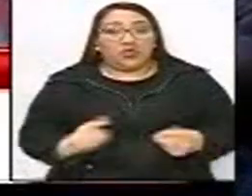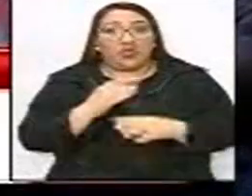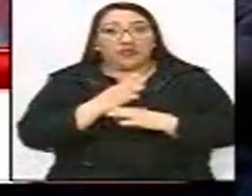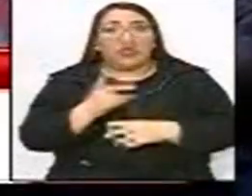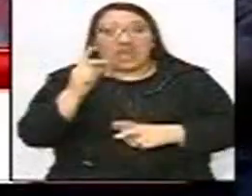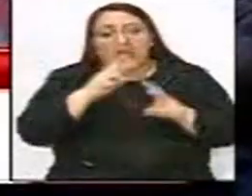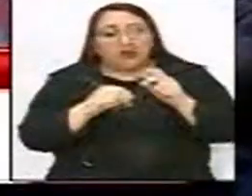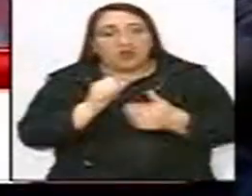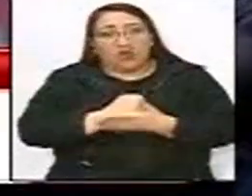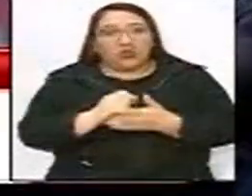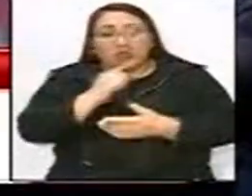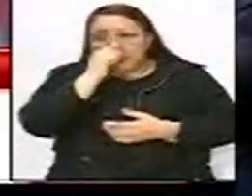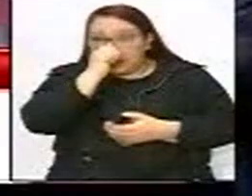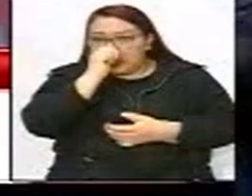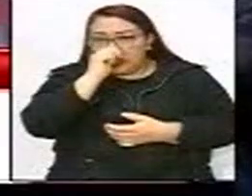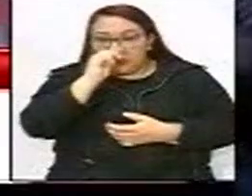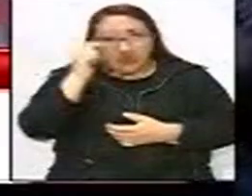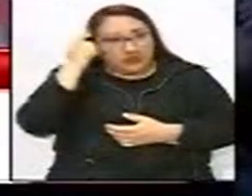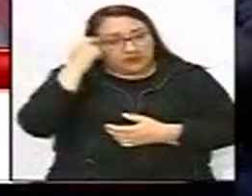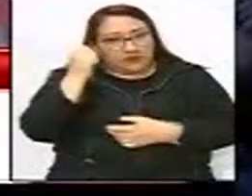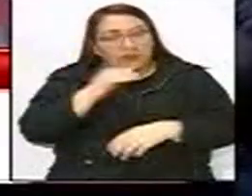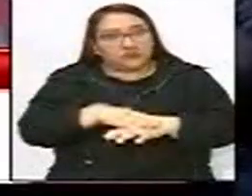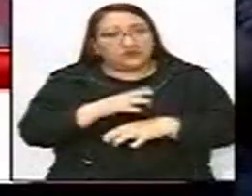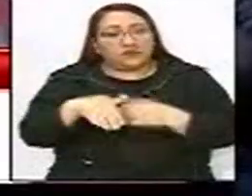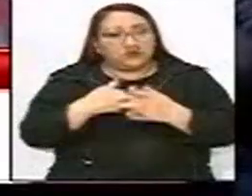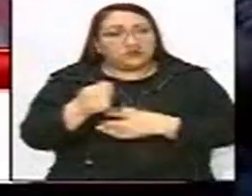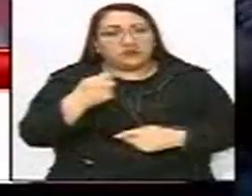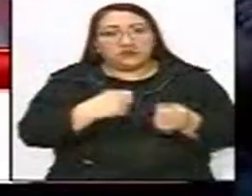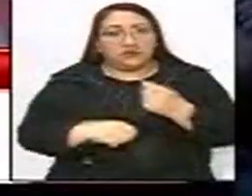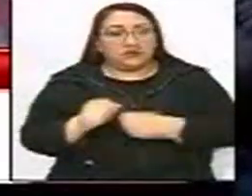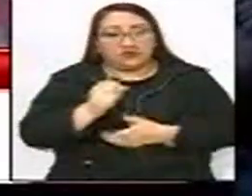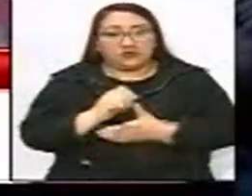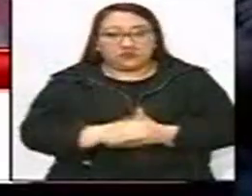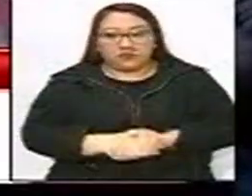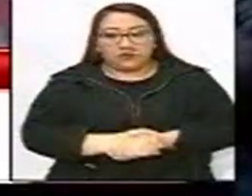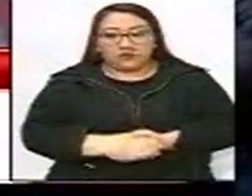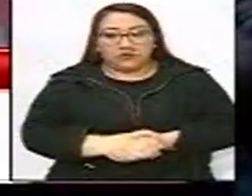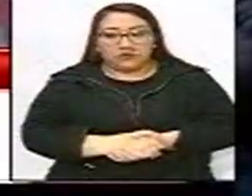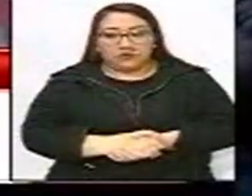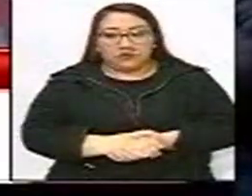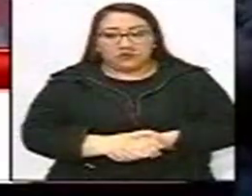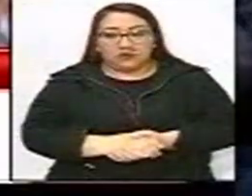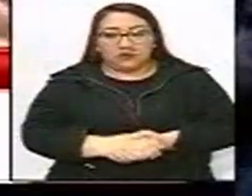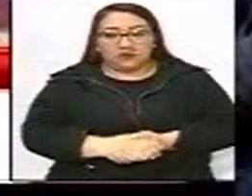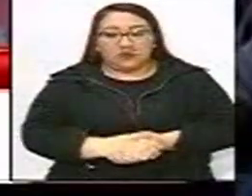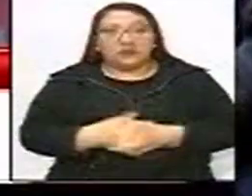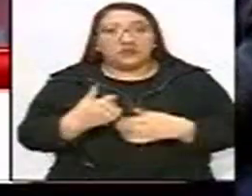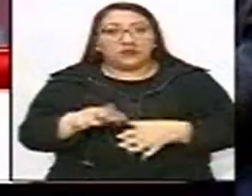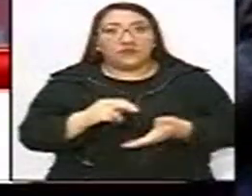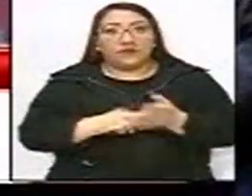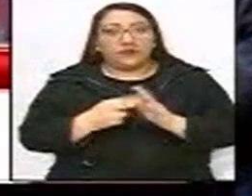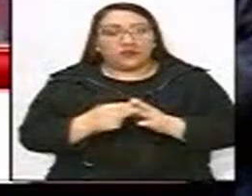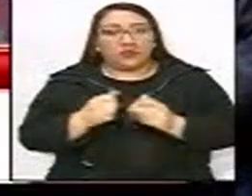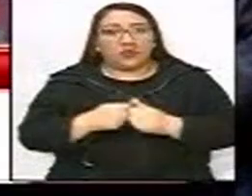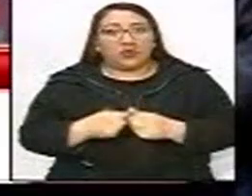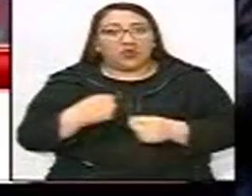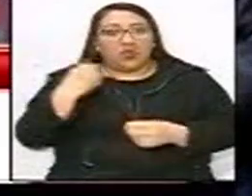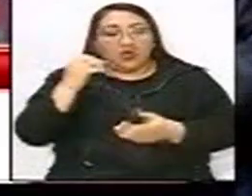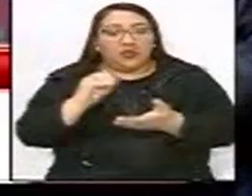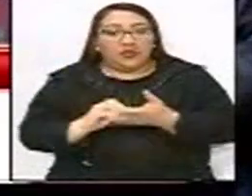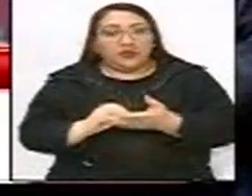revisar este contrato. ¿Considera factible que se deba renegociar el contrato? Y eso ya es una